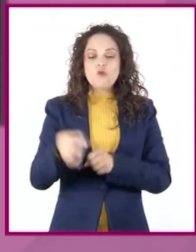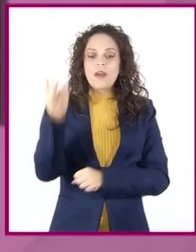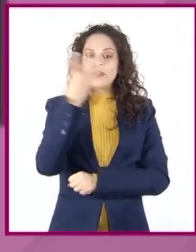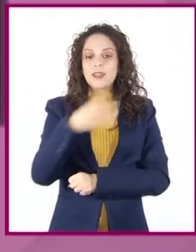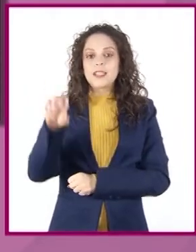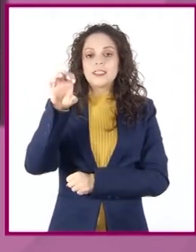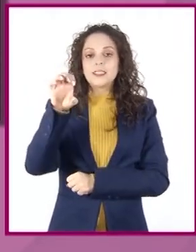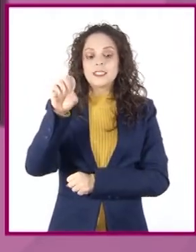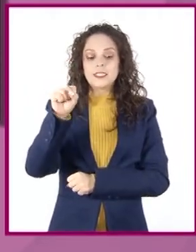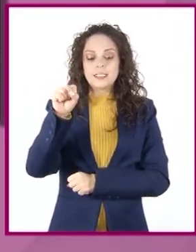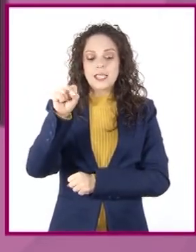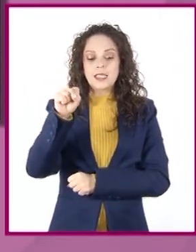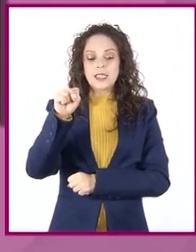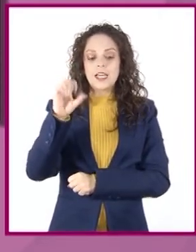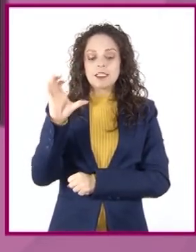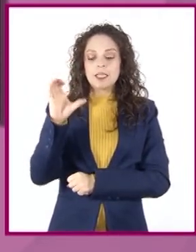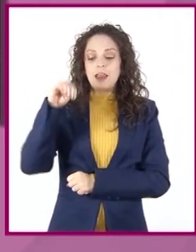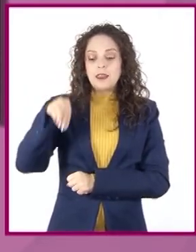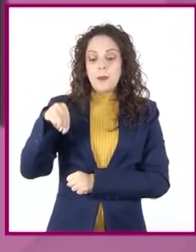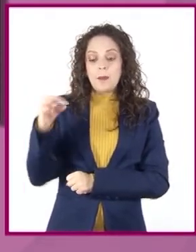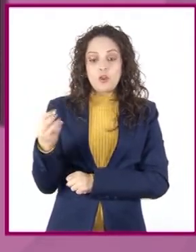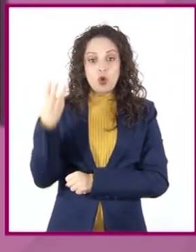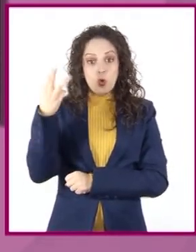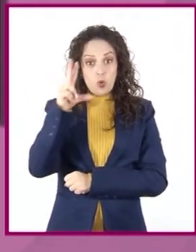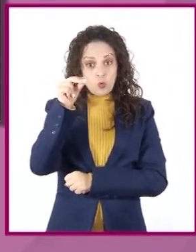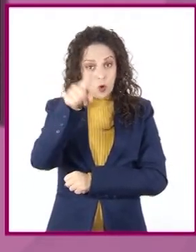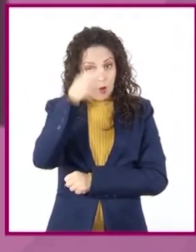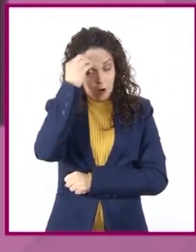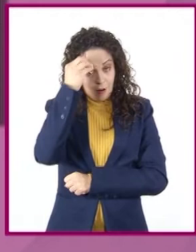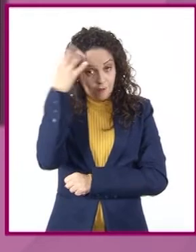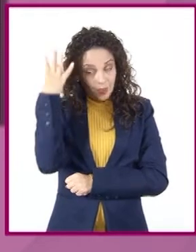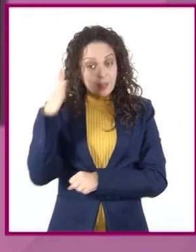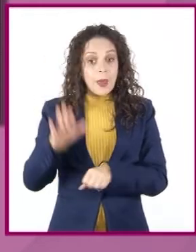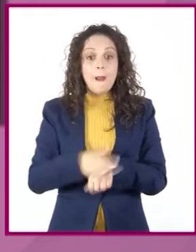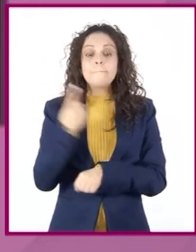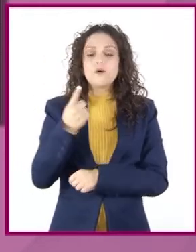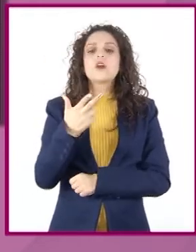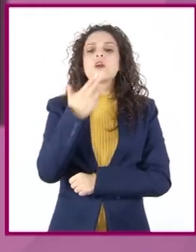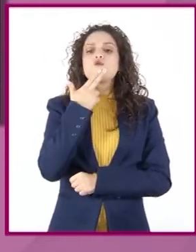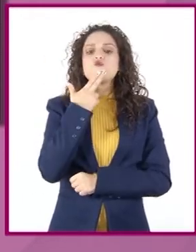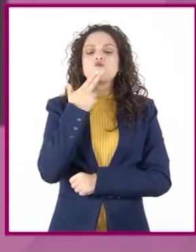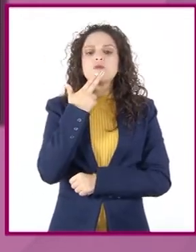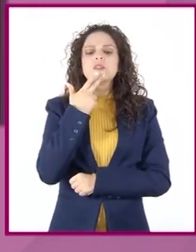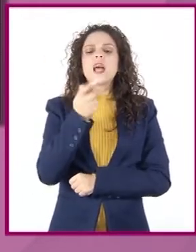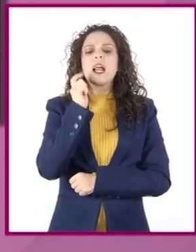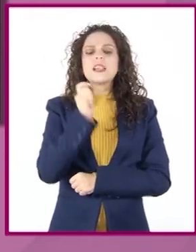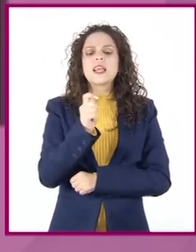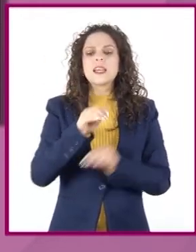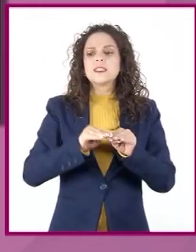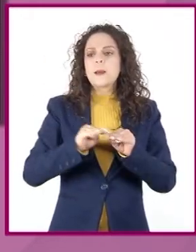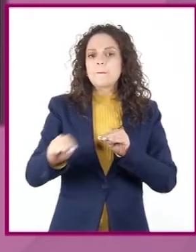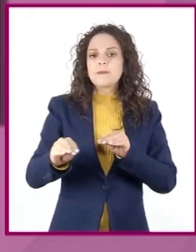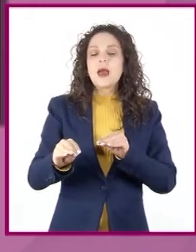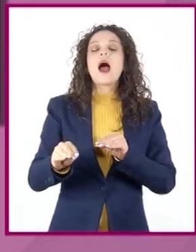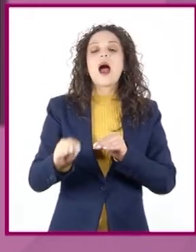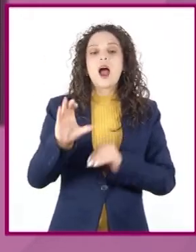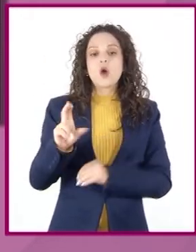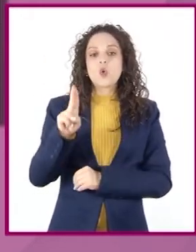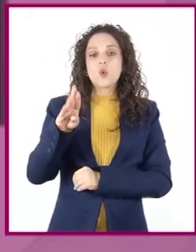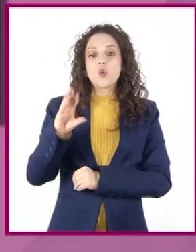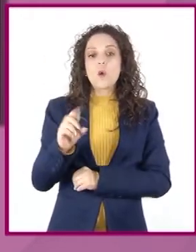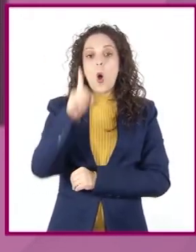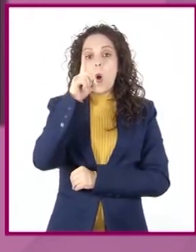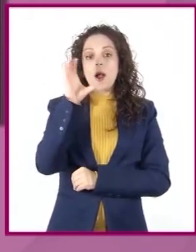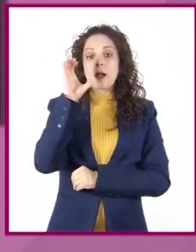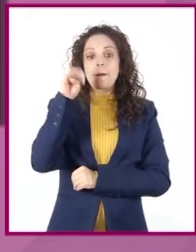360. Recuerda que son centímetros cúbicos porque estamos usando como medida un cubo de 1 centímetro por